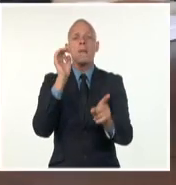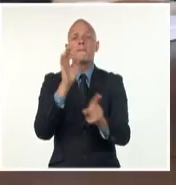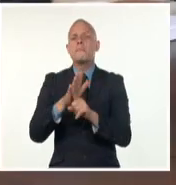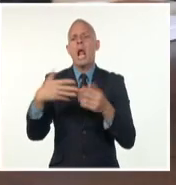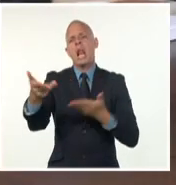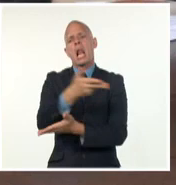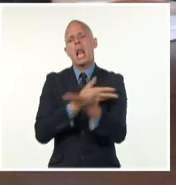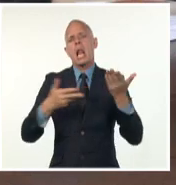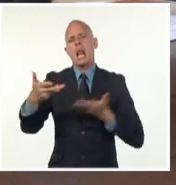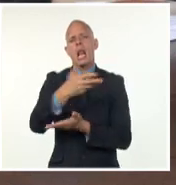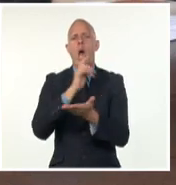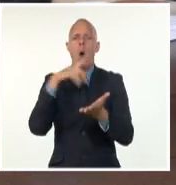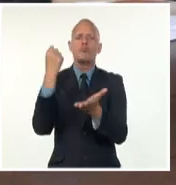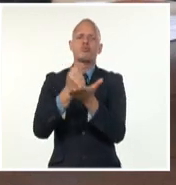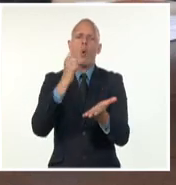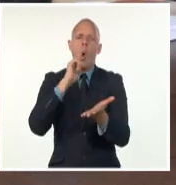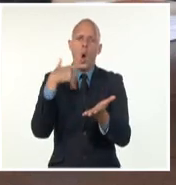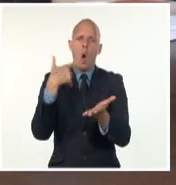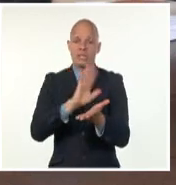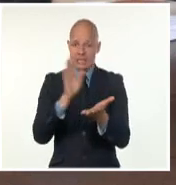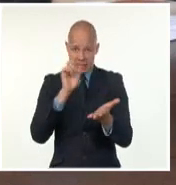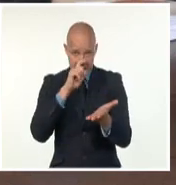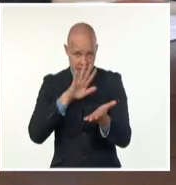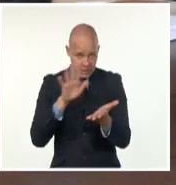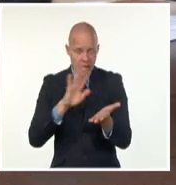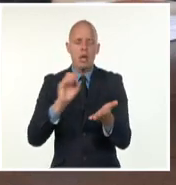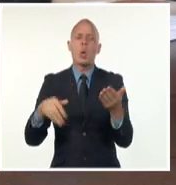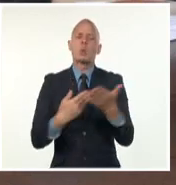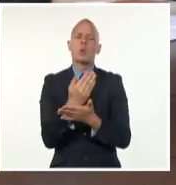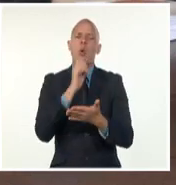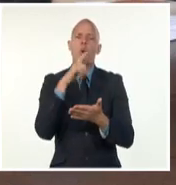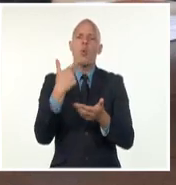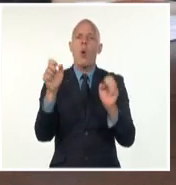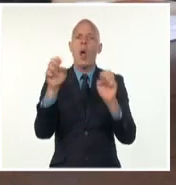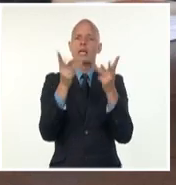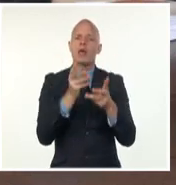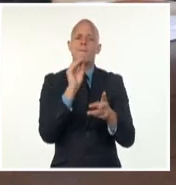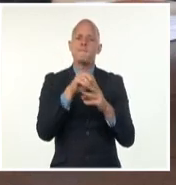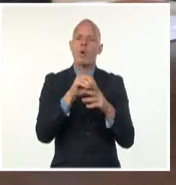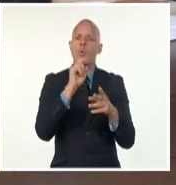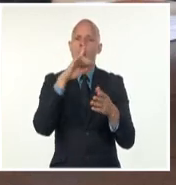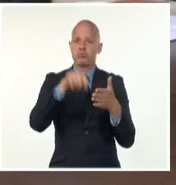correspondiente. Además, se publicarán oportunamente en el sitio web del Parlamento